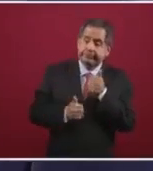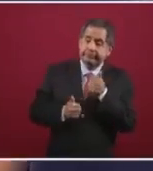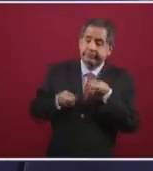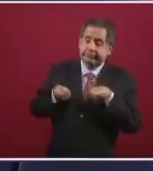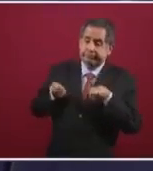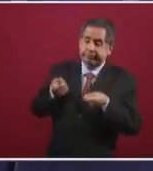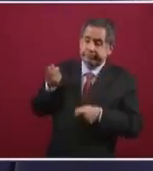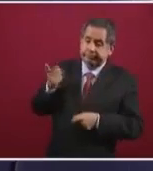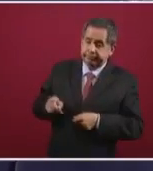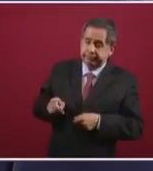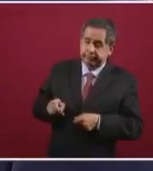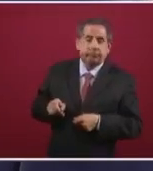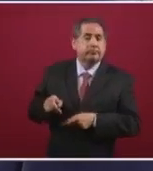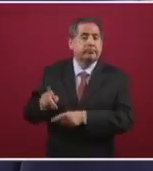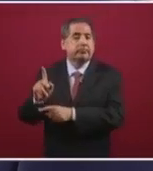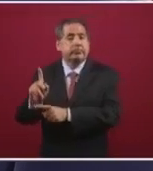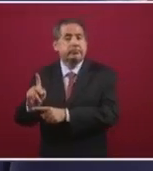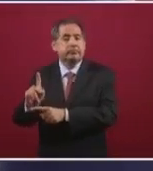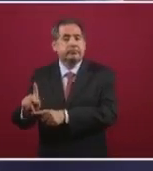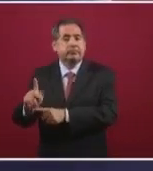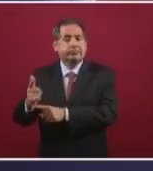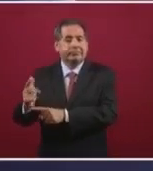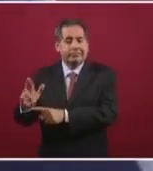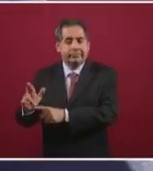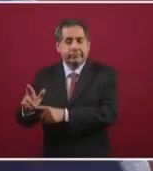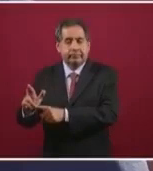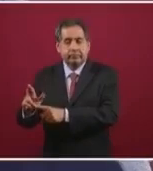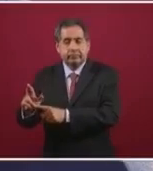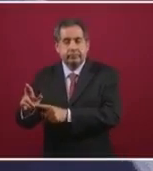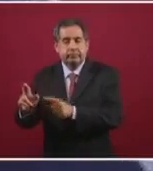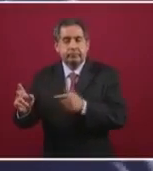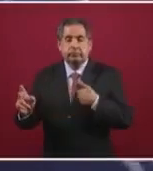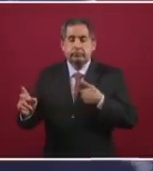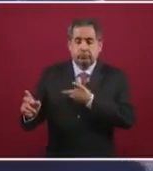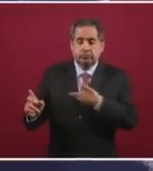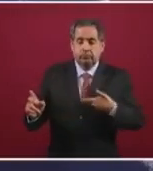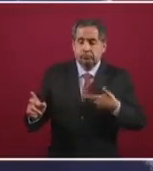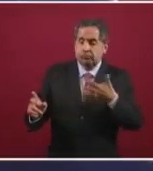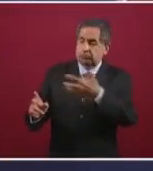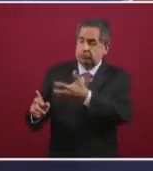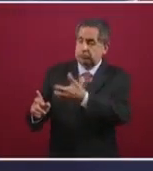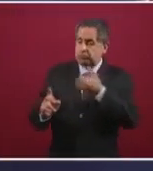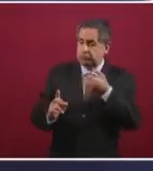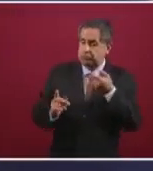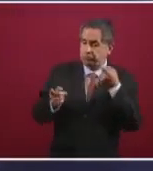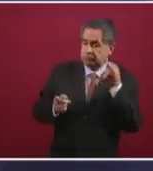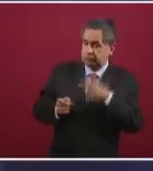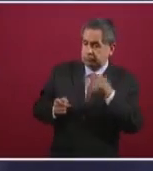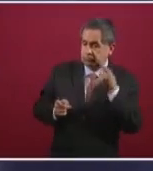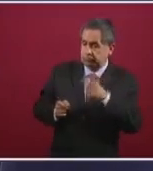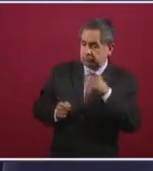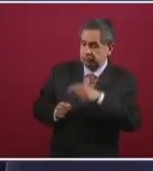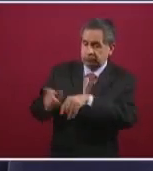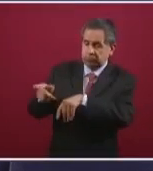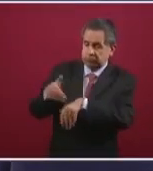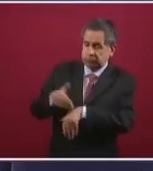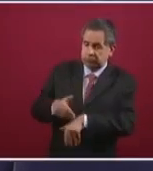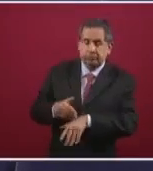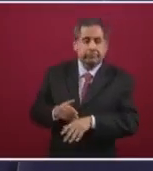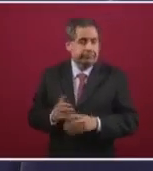el procurador dependía del presidente, del titular del Ejecutivo.